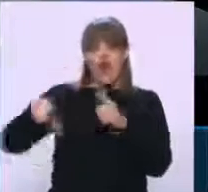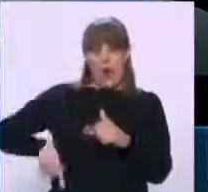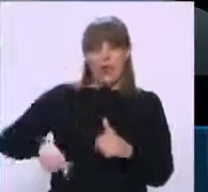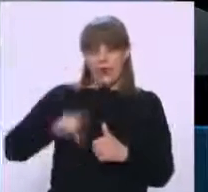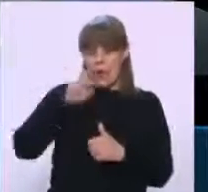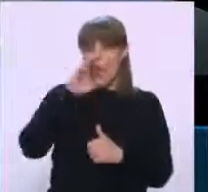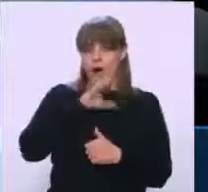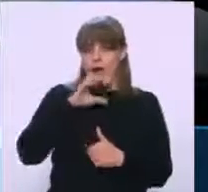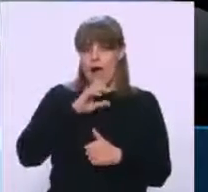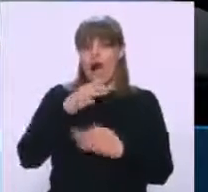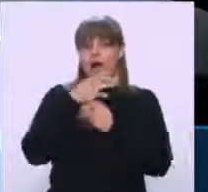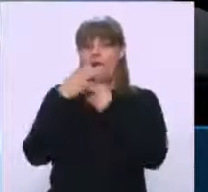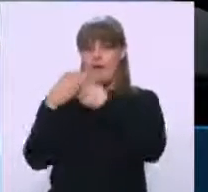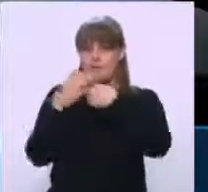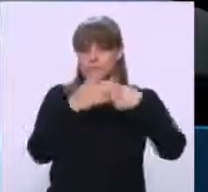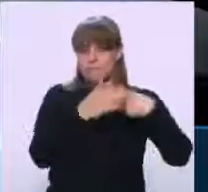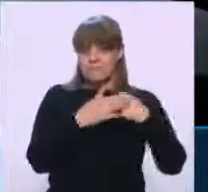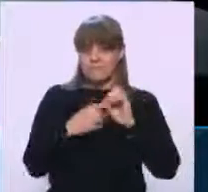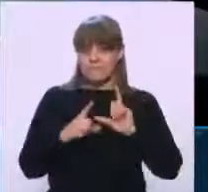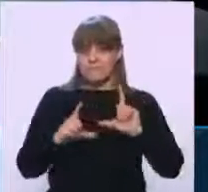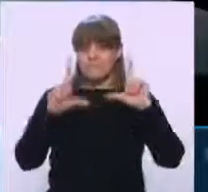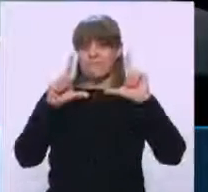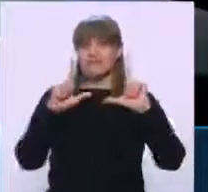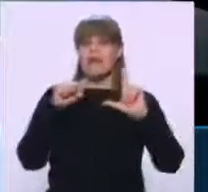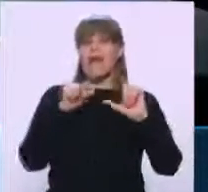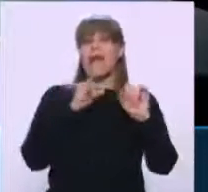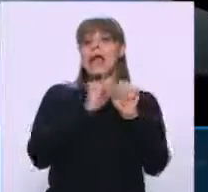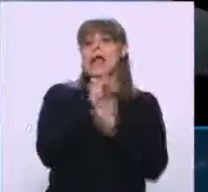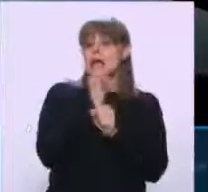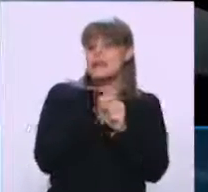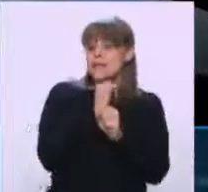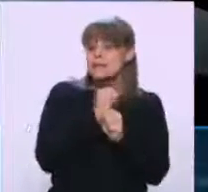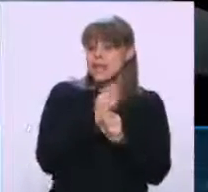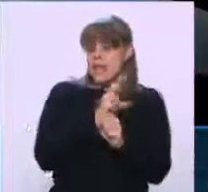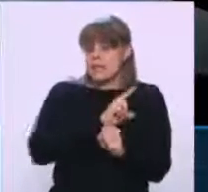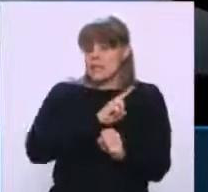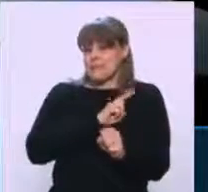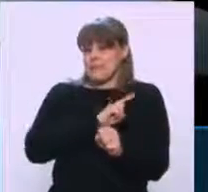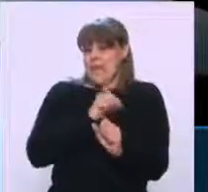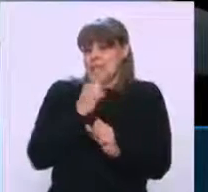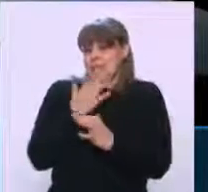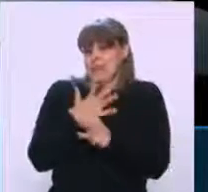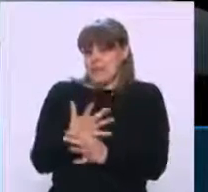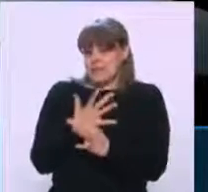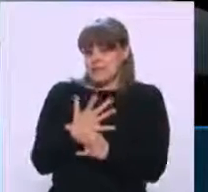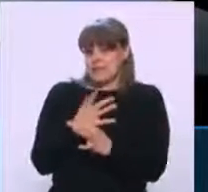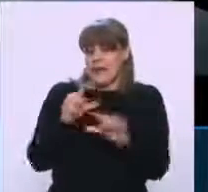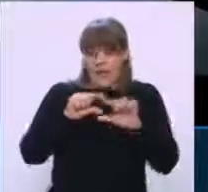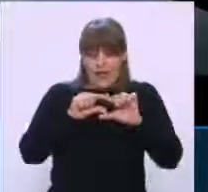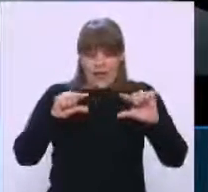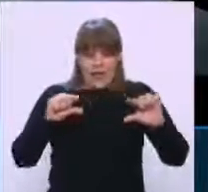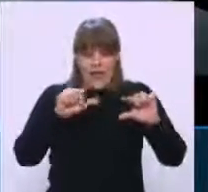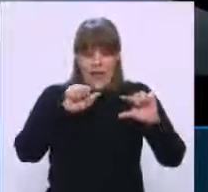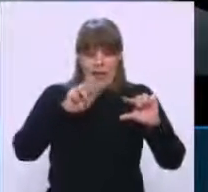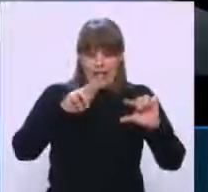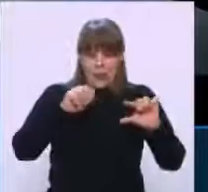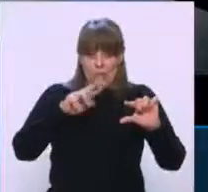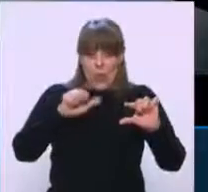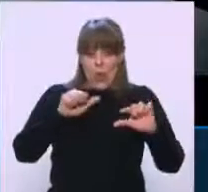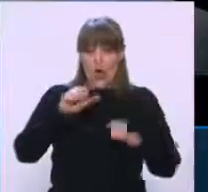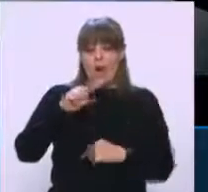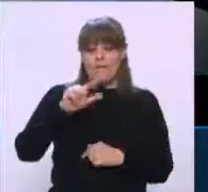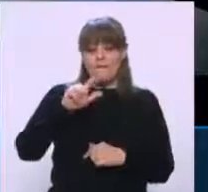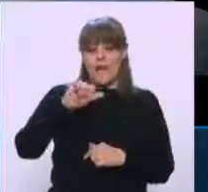Aguascalientes, una nota en donde supuestamente había una investigación especial, y la titularon: Arturo Ávila